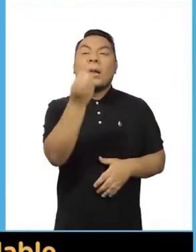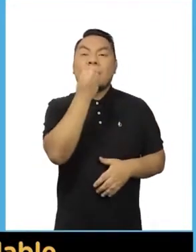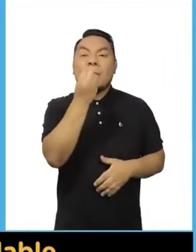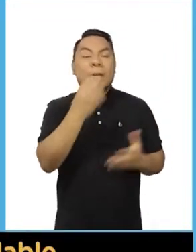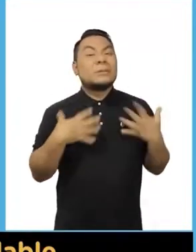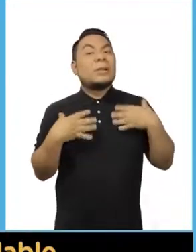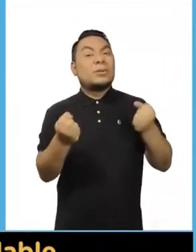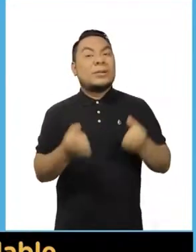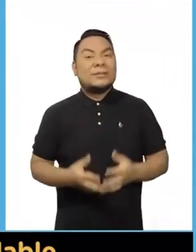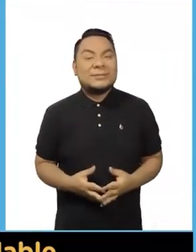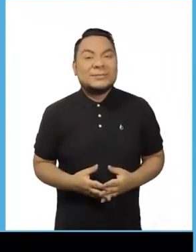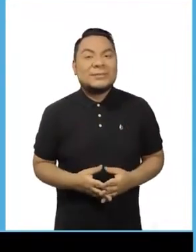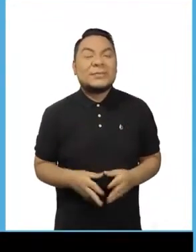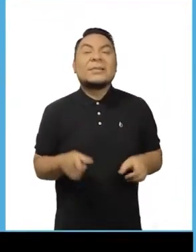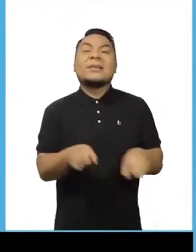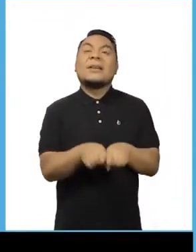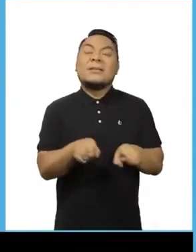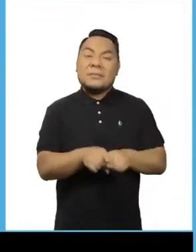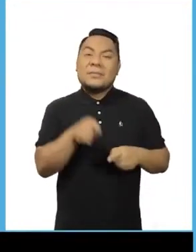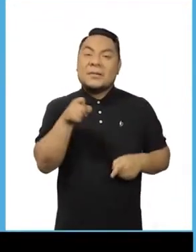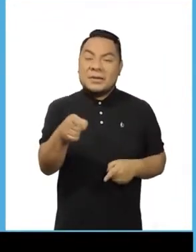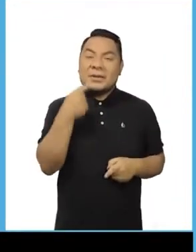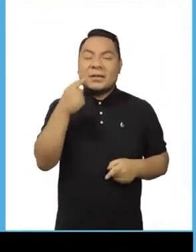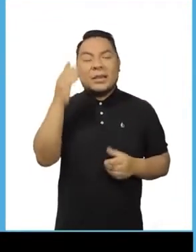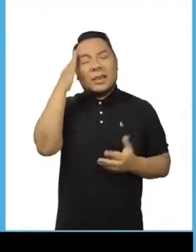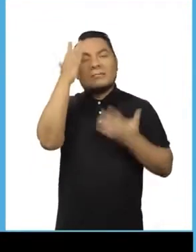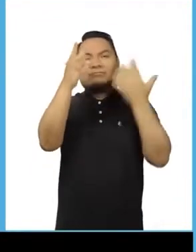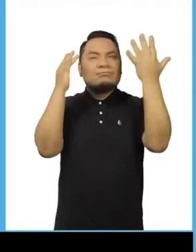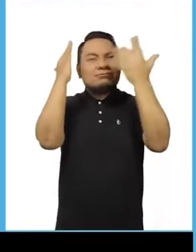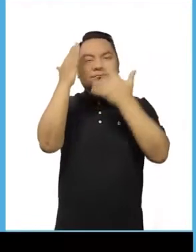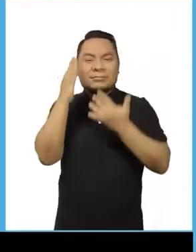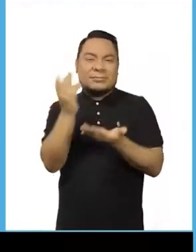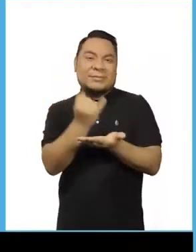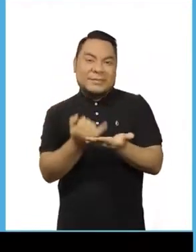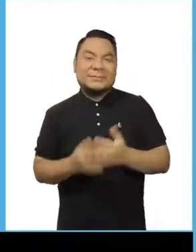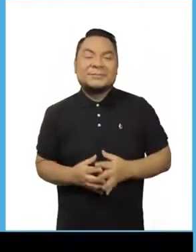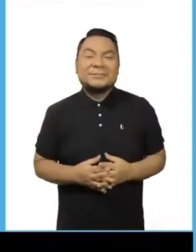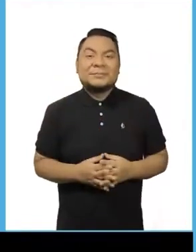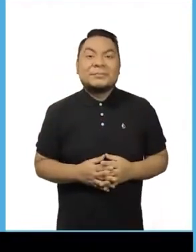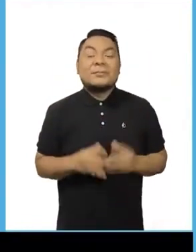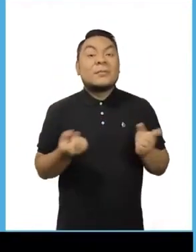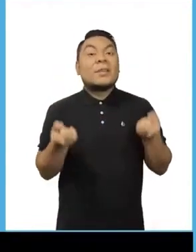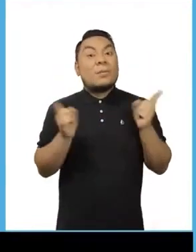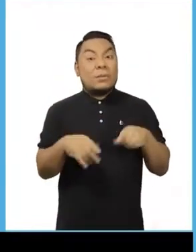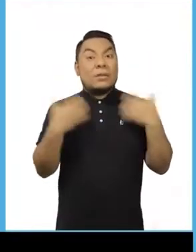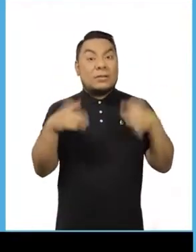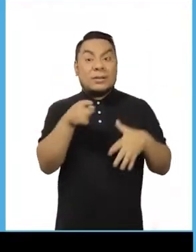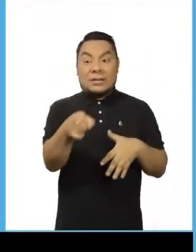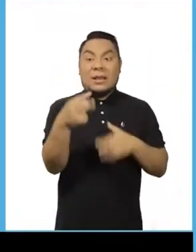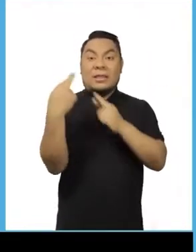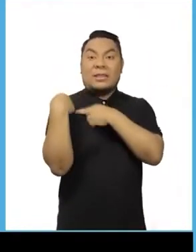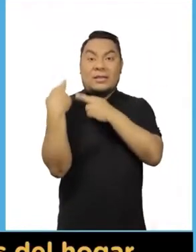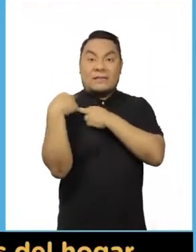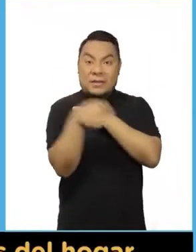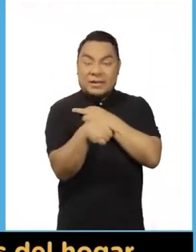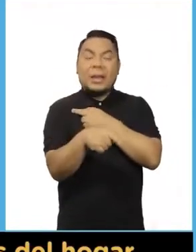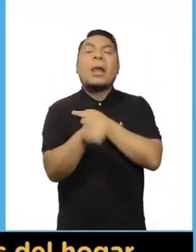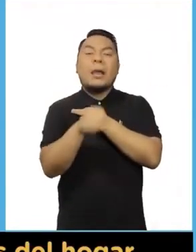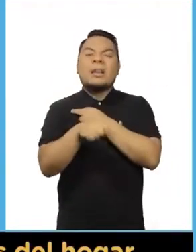una alimentación saludable, como también a la recreación. Mientras que para los